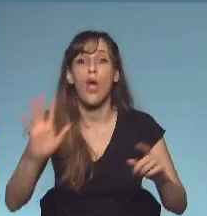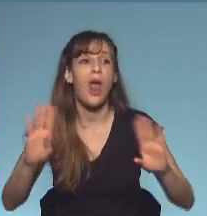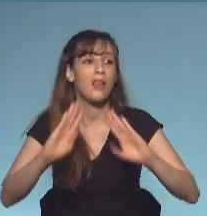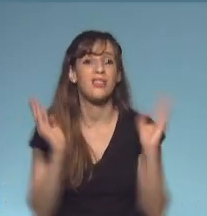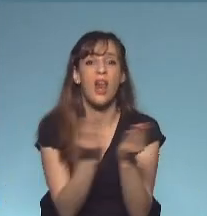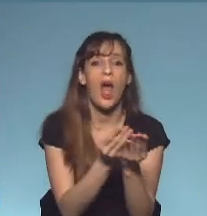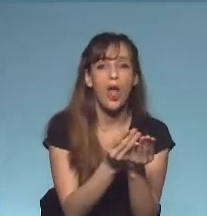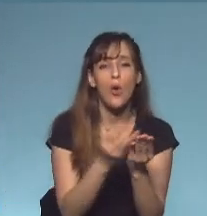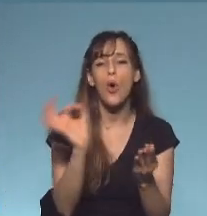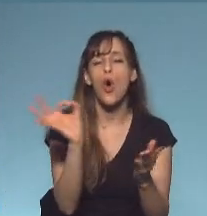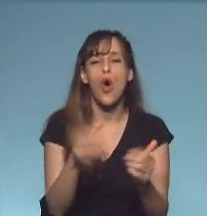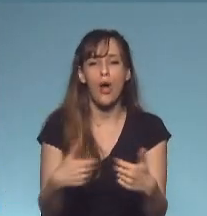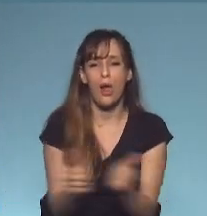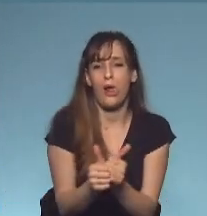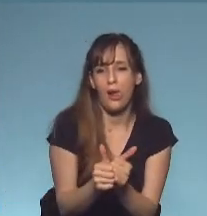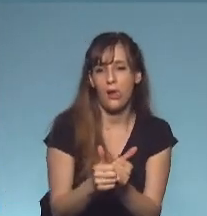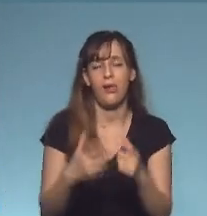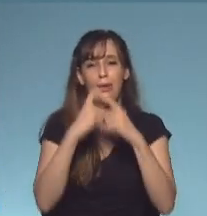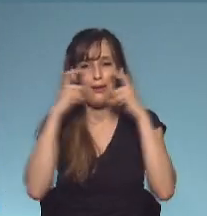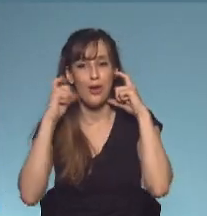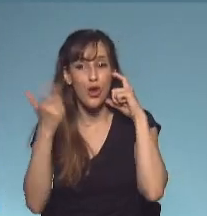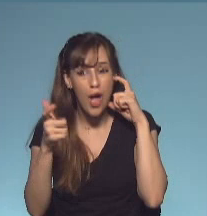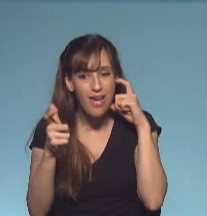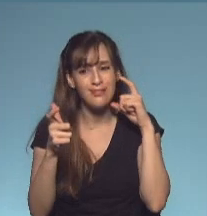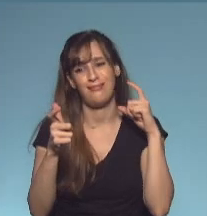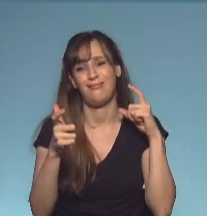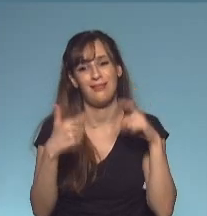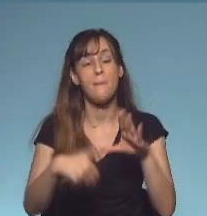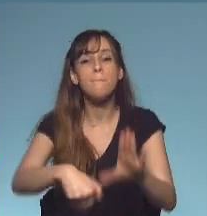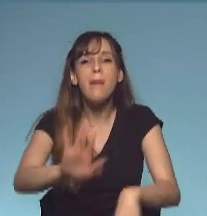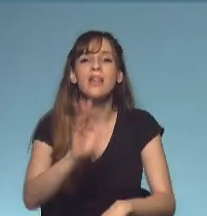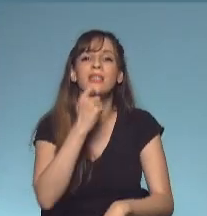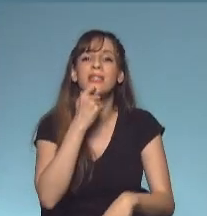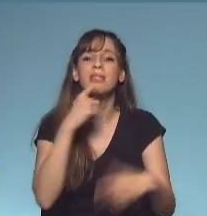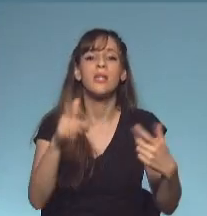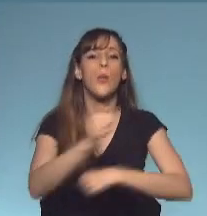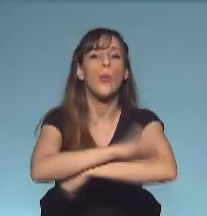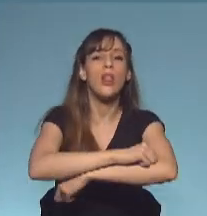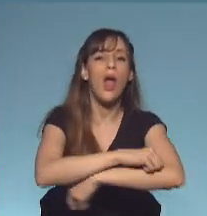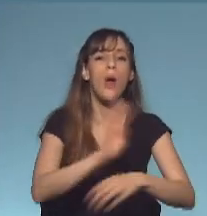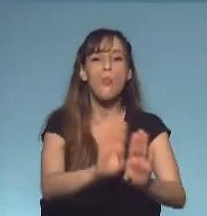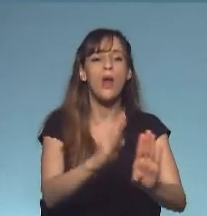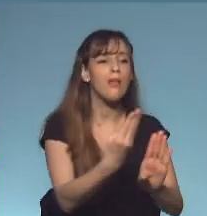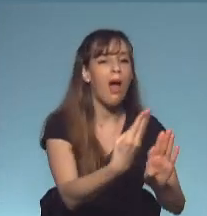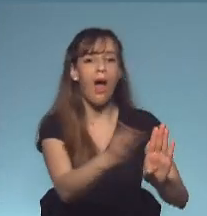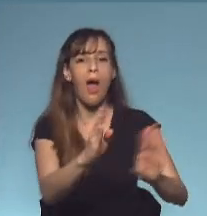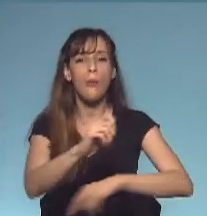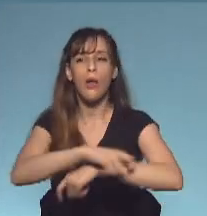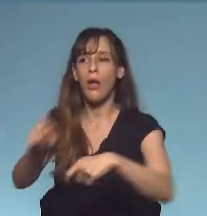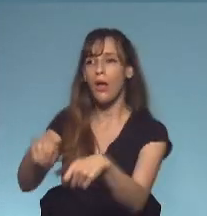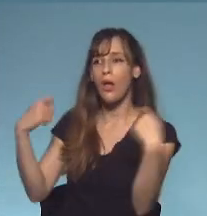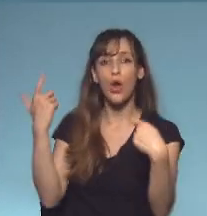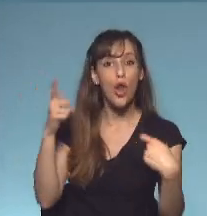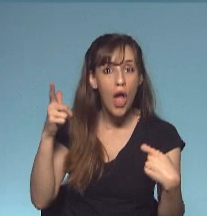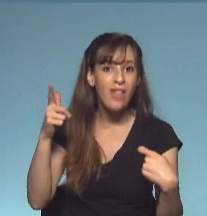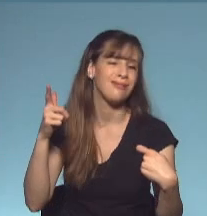las distancias, si no se usan los barbijos, sobre todo si no hay renovación del aire y ventilación, es una condena